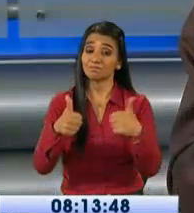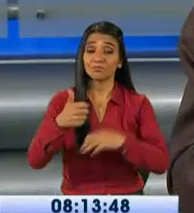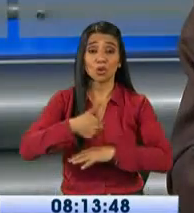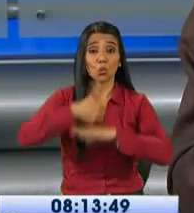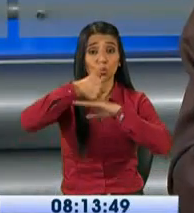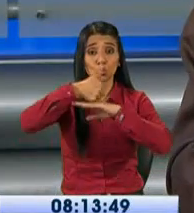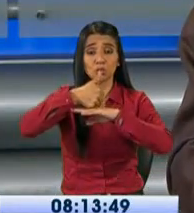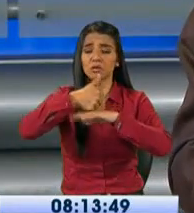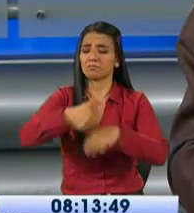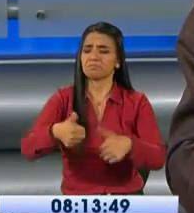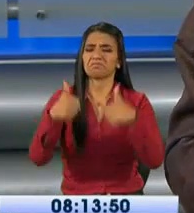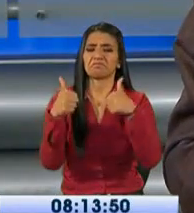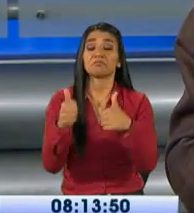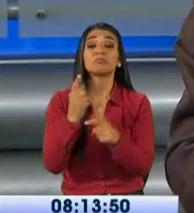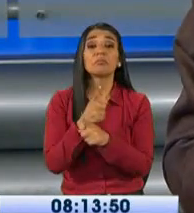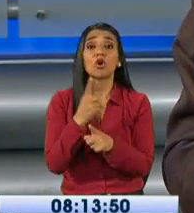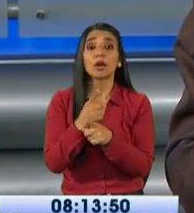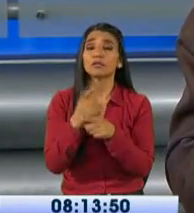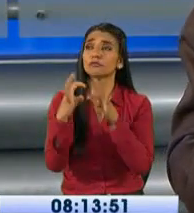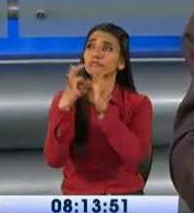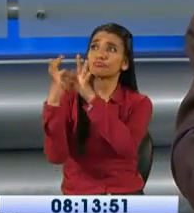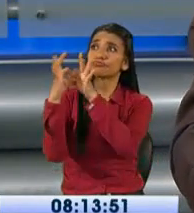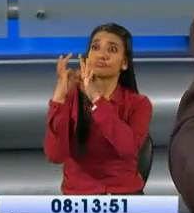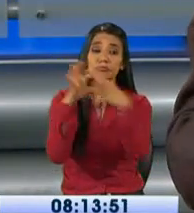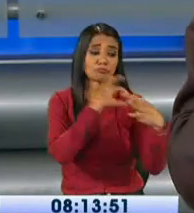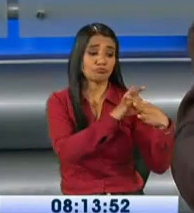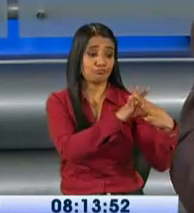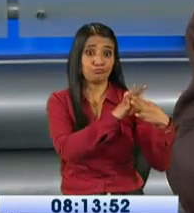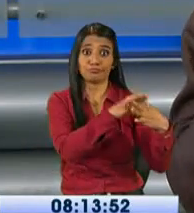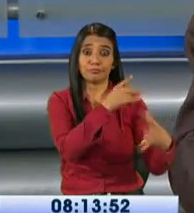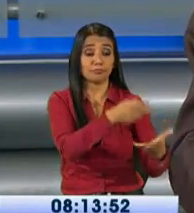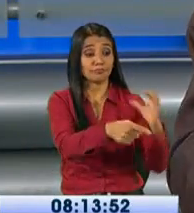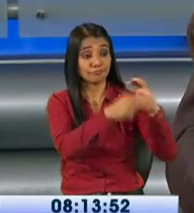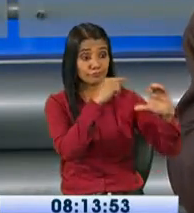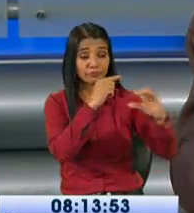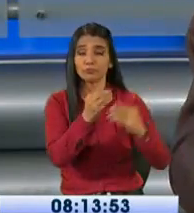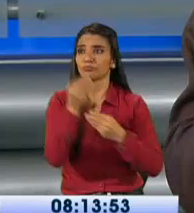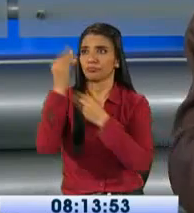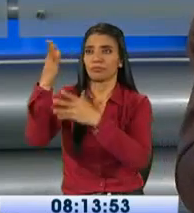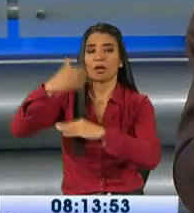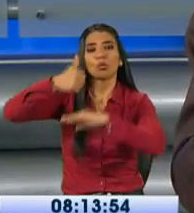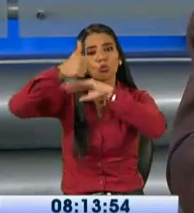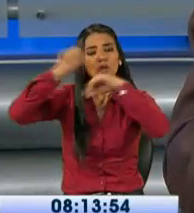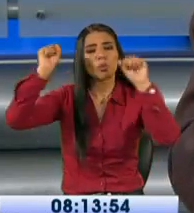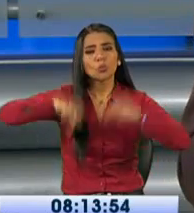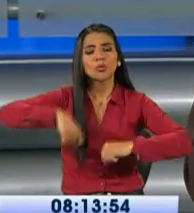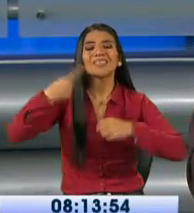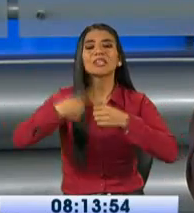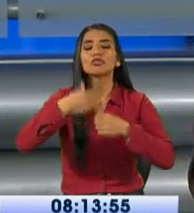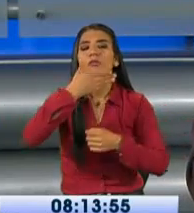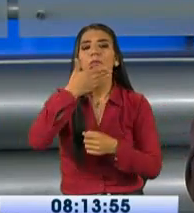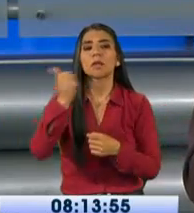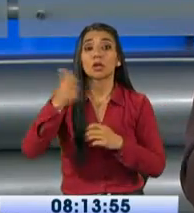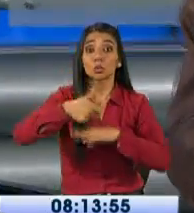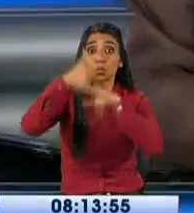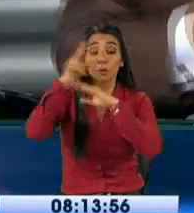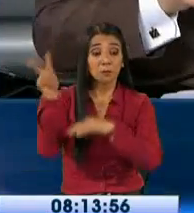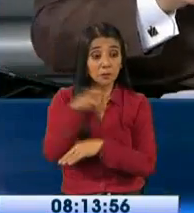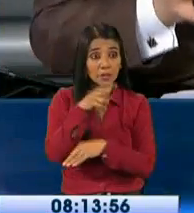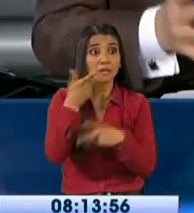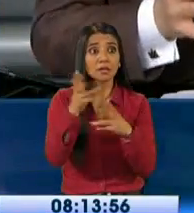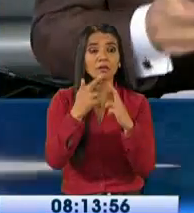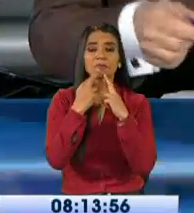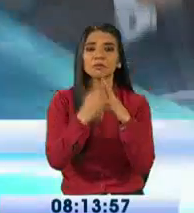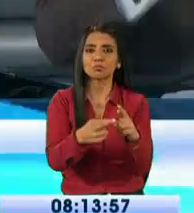siempre decimos eso, por eso trabajamos de la mano con ustedes. Trabajamos integralmente para que la ciudad esté mejor. La autoridad vio esto y tiene